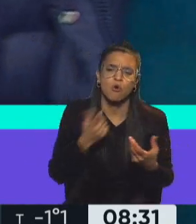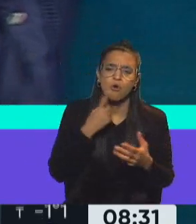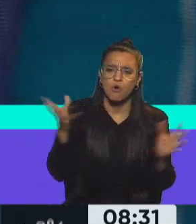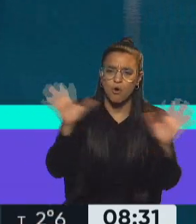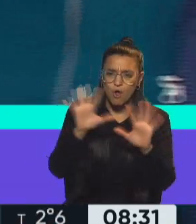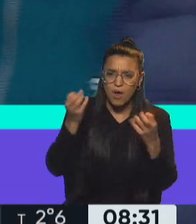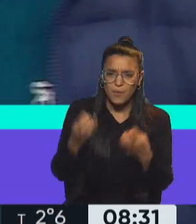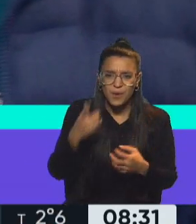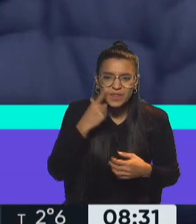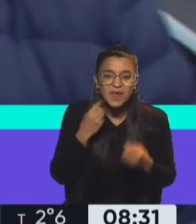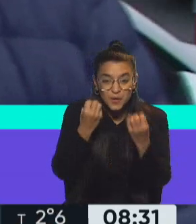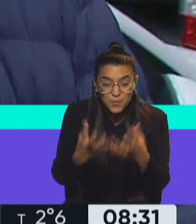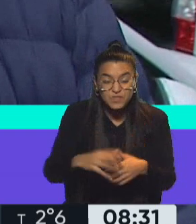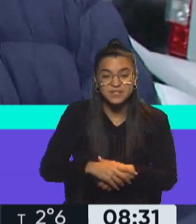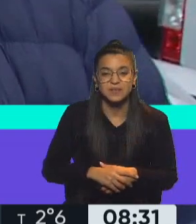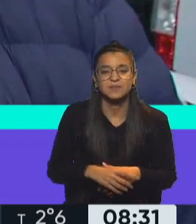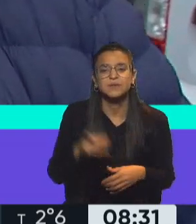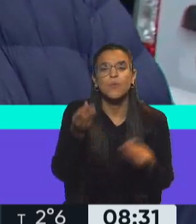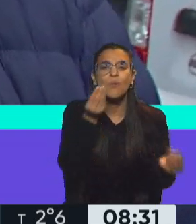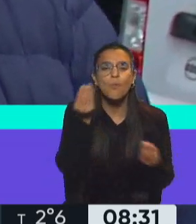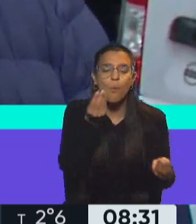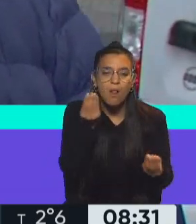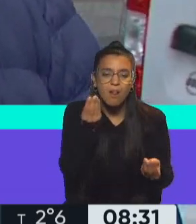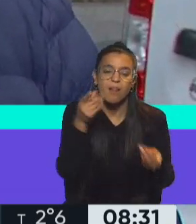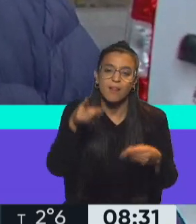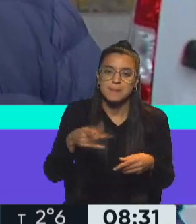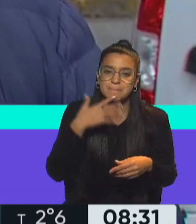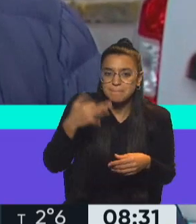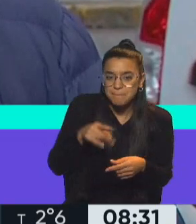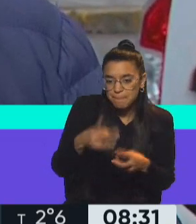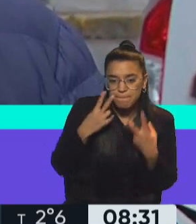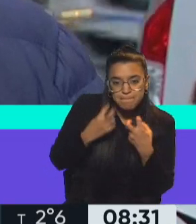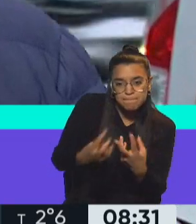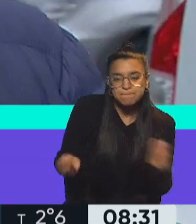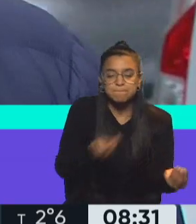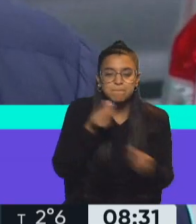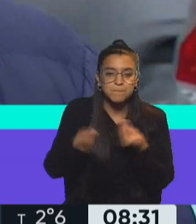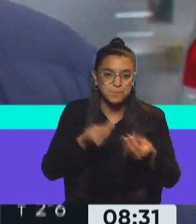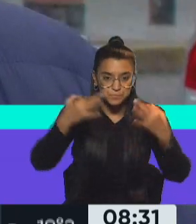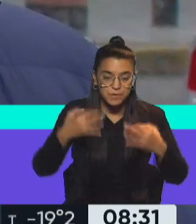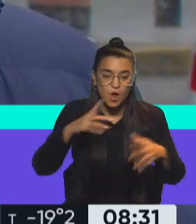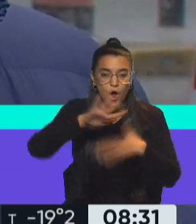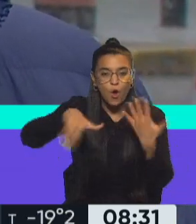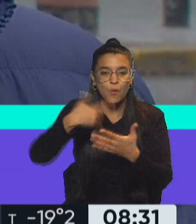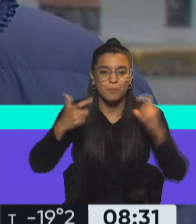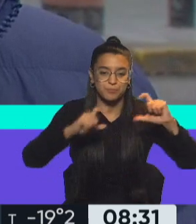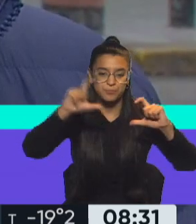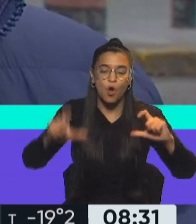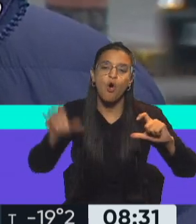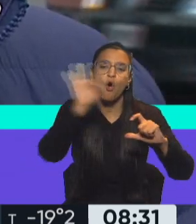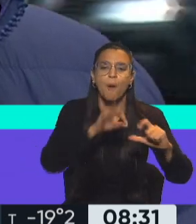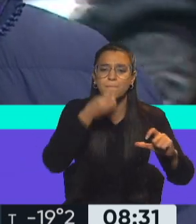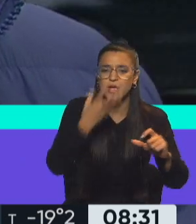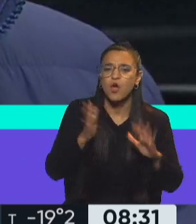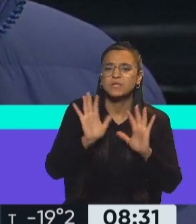día, doctora, ¿cómo le va? Bueno, ¿cuál va a ser en realidad los pormenores de este estudio? ¿Es efectiva la combinación de vacunas o convendría esperar